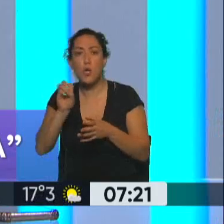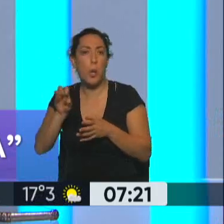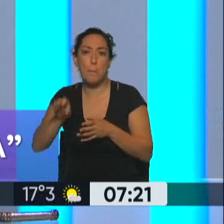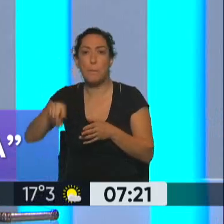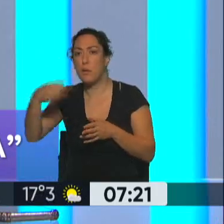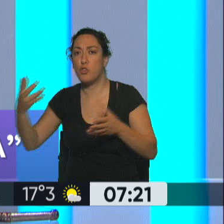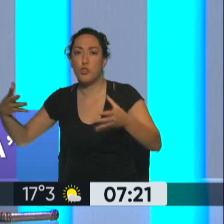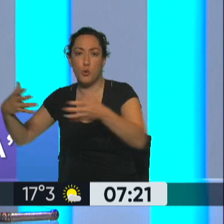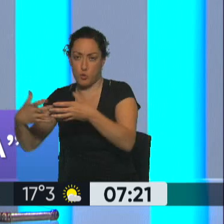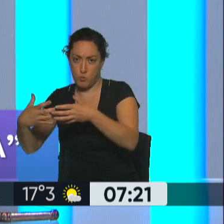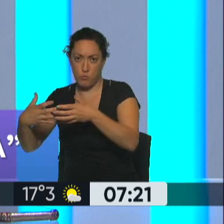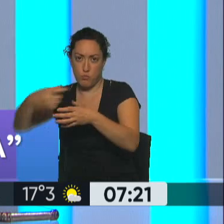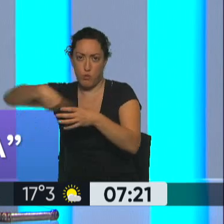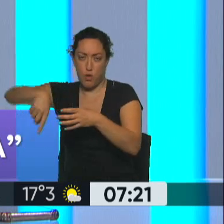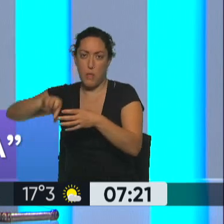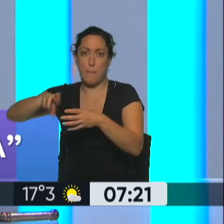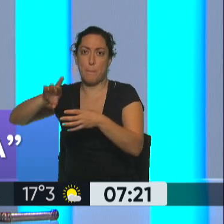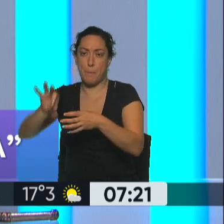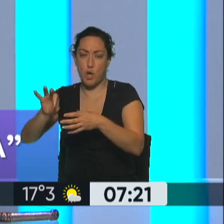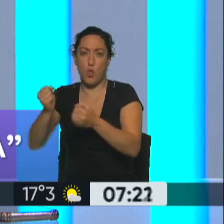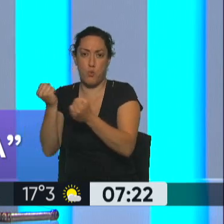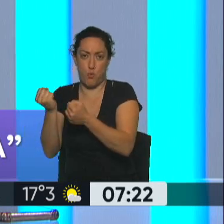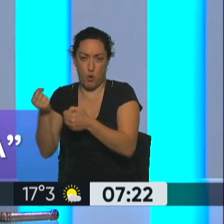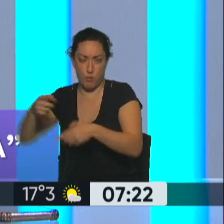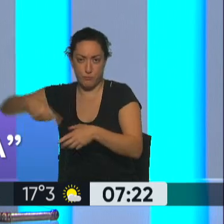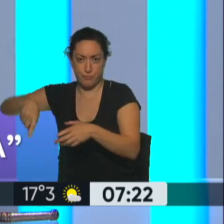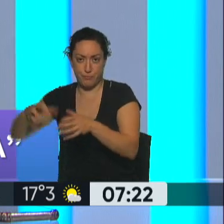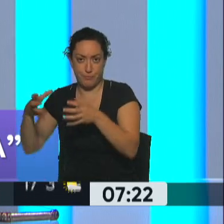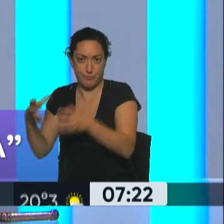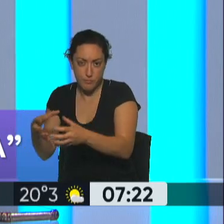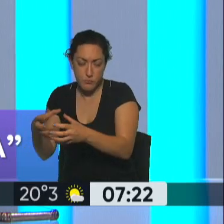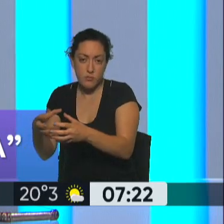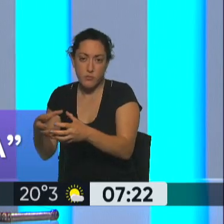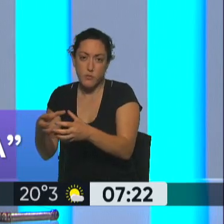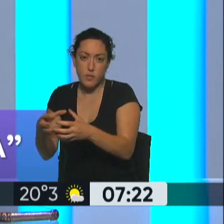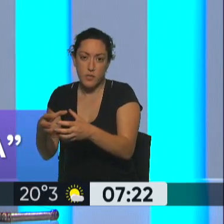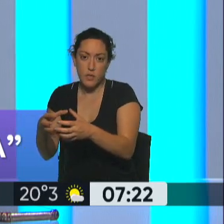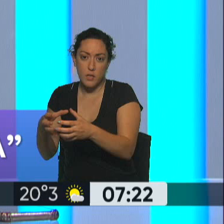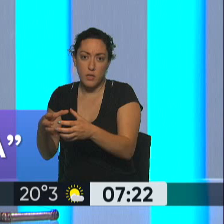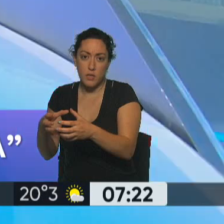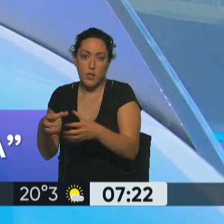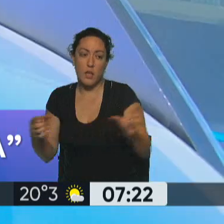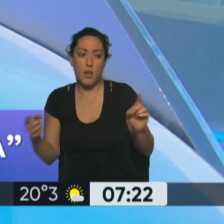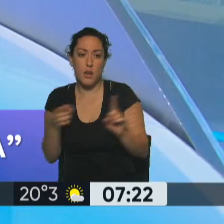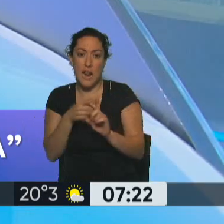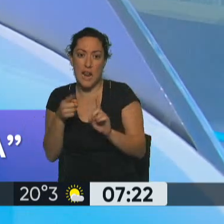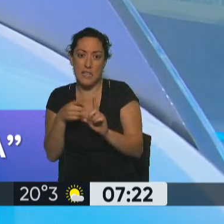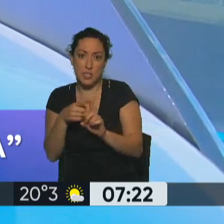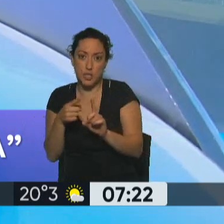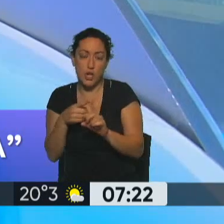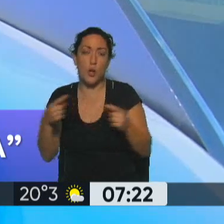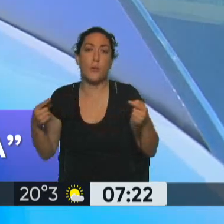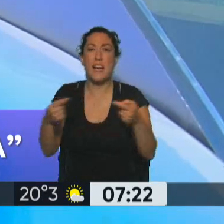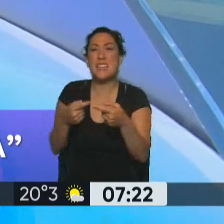nombre finalmente utilizan, pero lo cierto es que harán una interrelación a la hora de ir